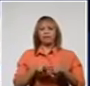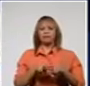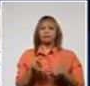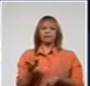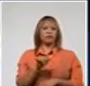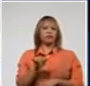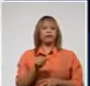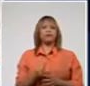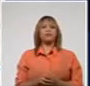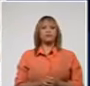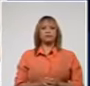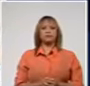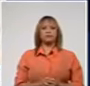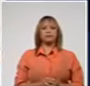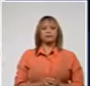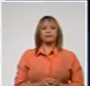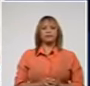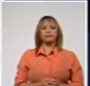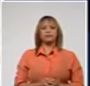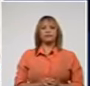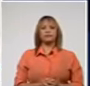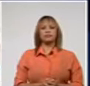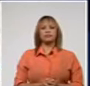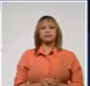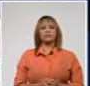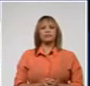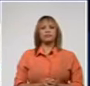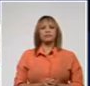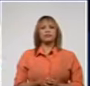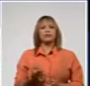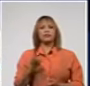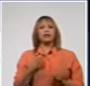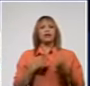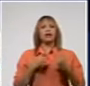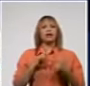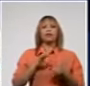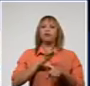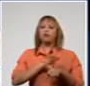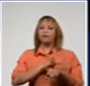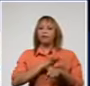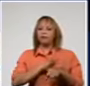también con algunas comorbilidades